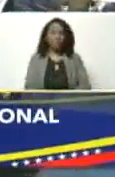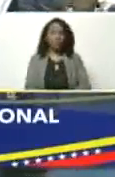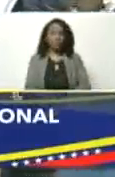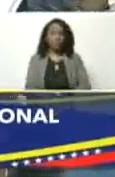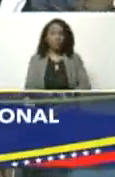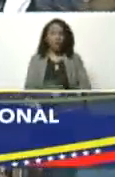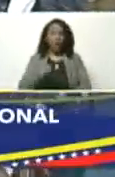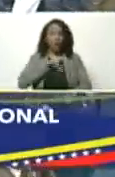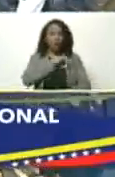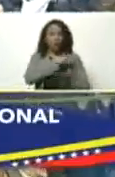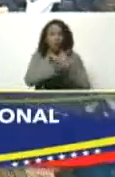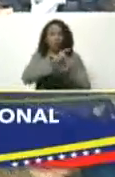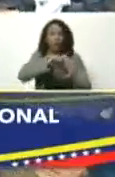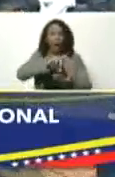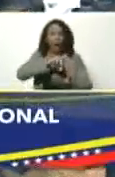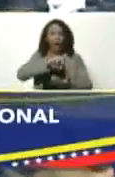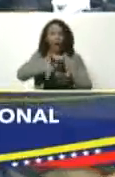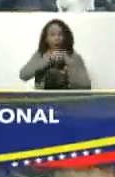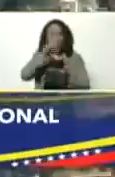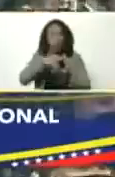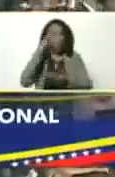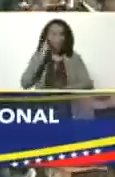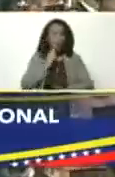y a nuestra Fuerza Armada Nacional Bolivariana.